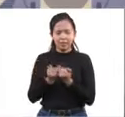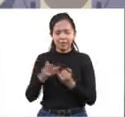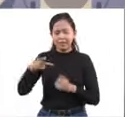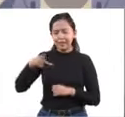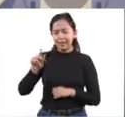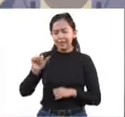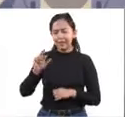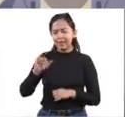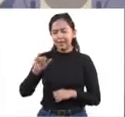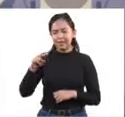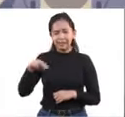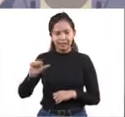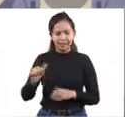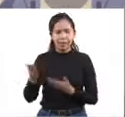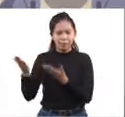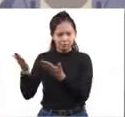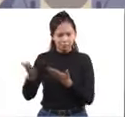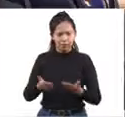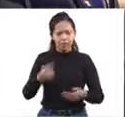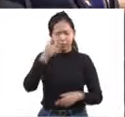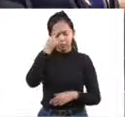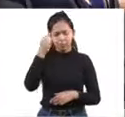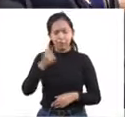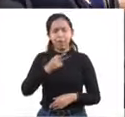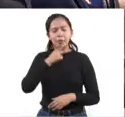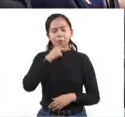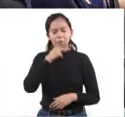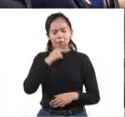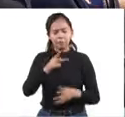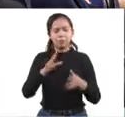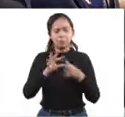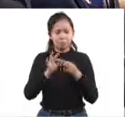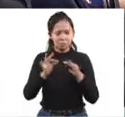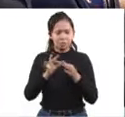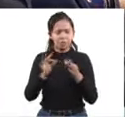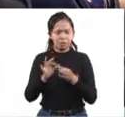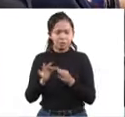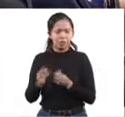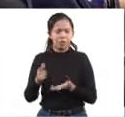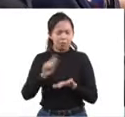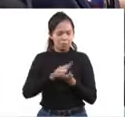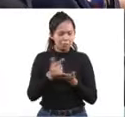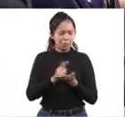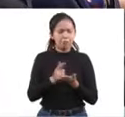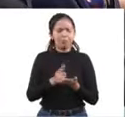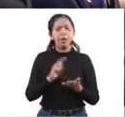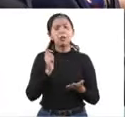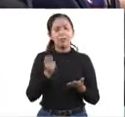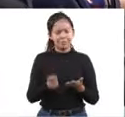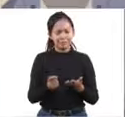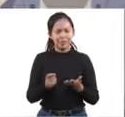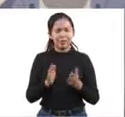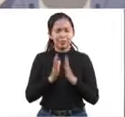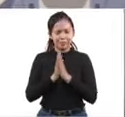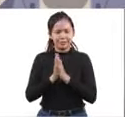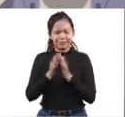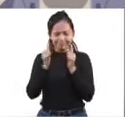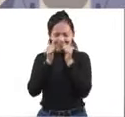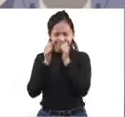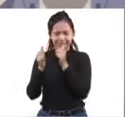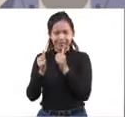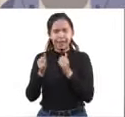unas palabras de presentación de este libro personalmente. Y quisiera nada más